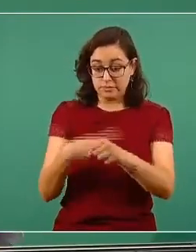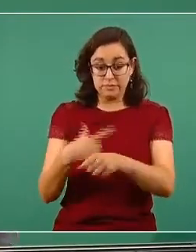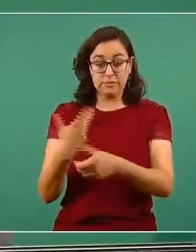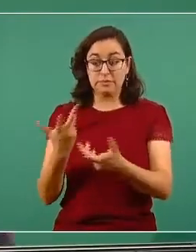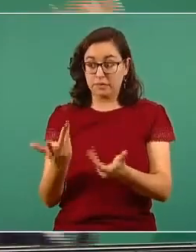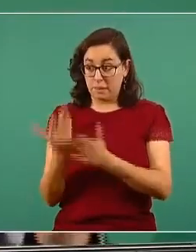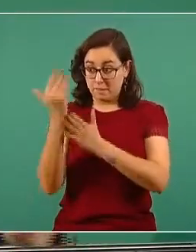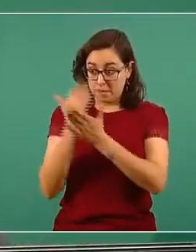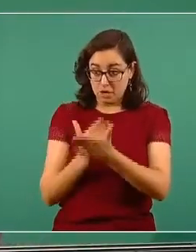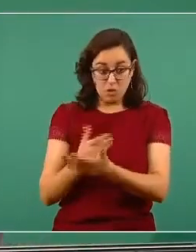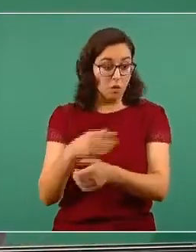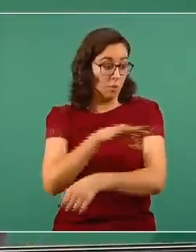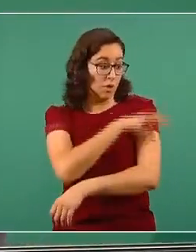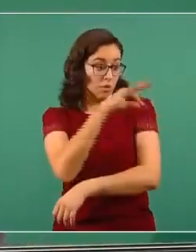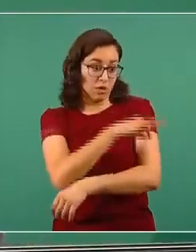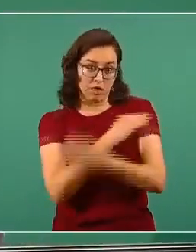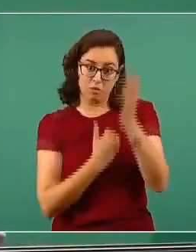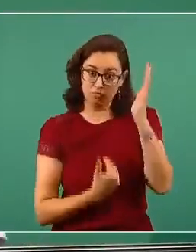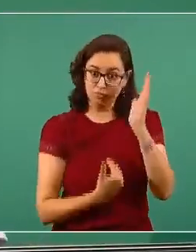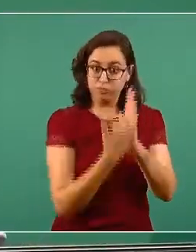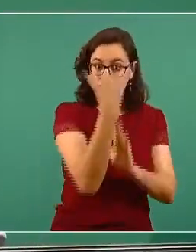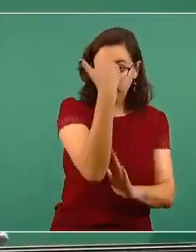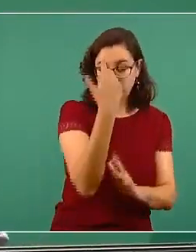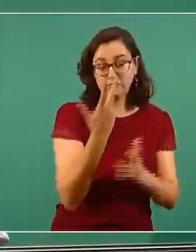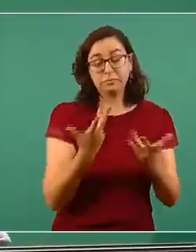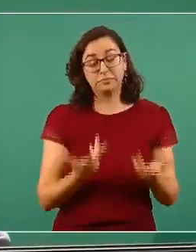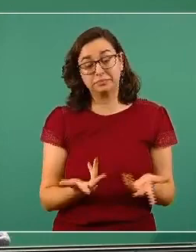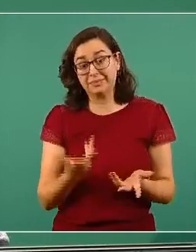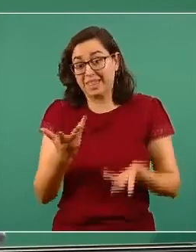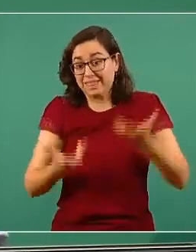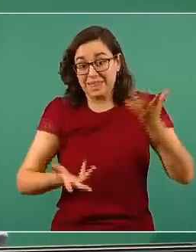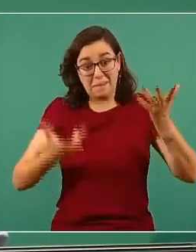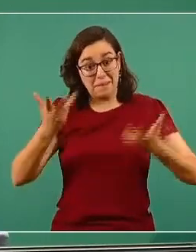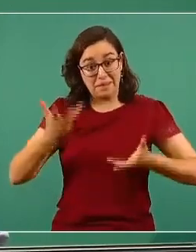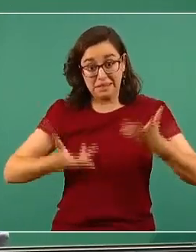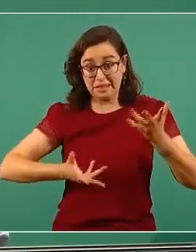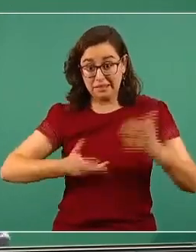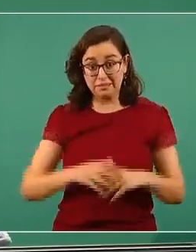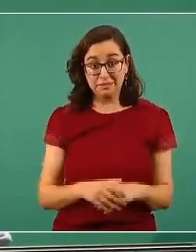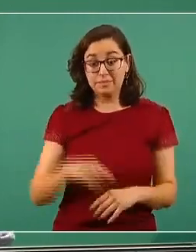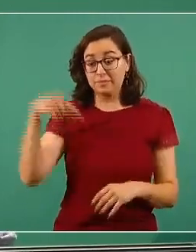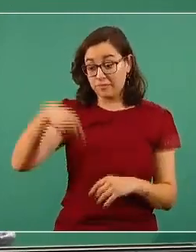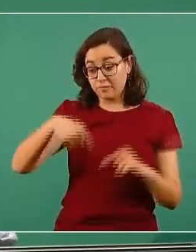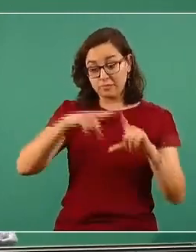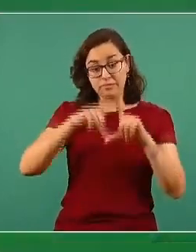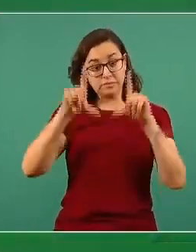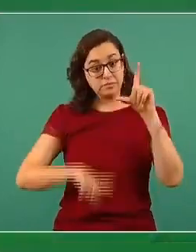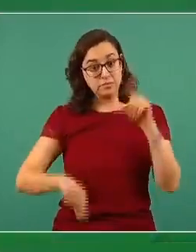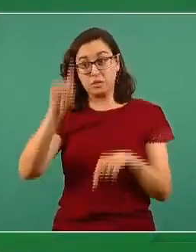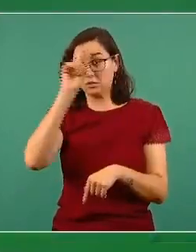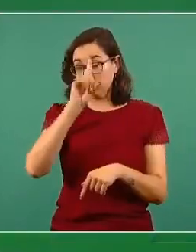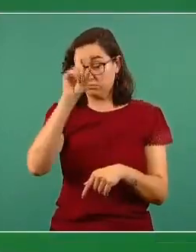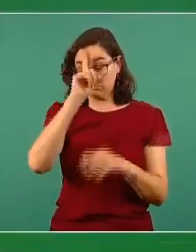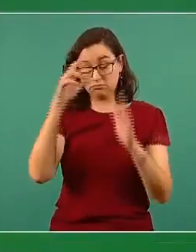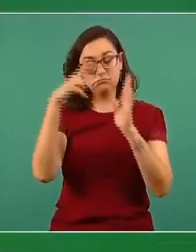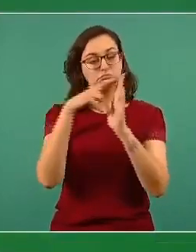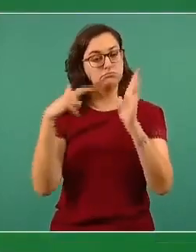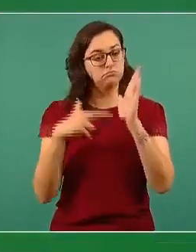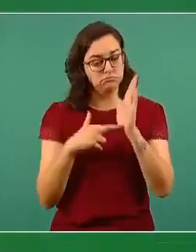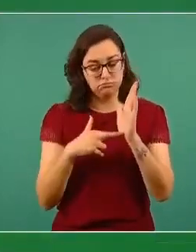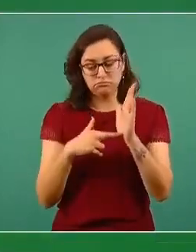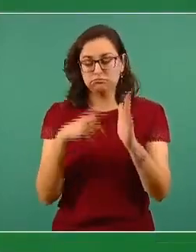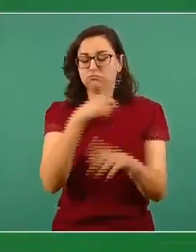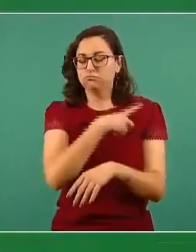vacunadas sea muy, muy alto, ¿no? En México seguimos recomendando que se mantengan las medidas,